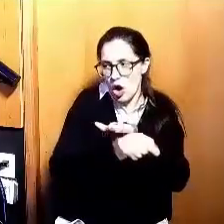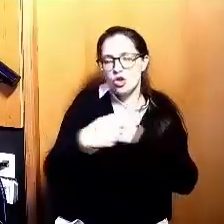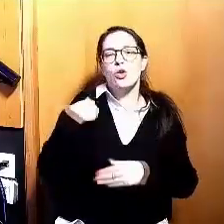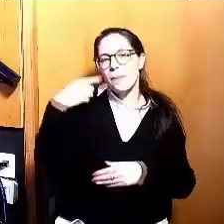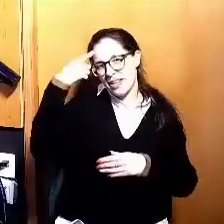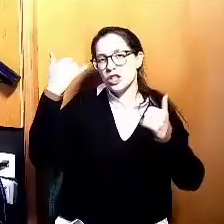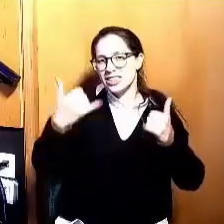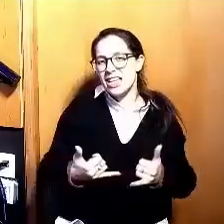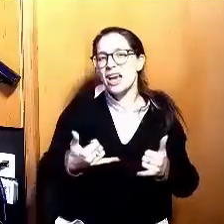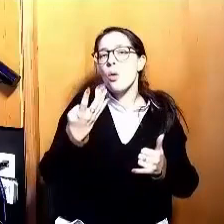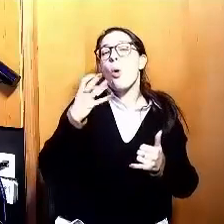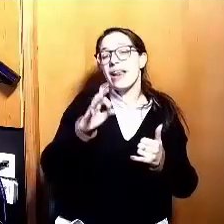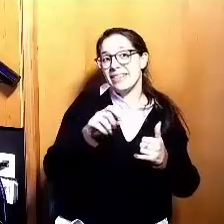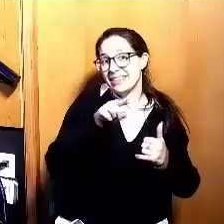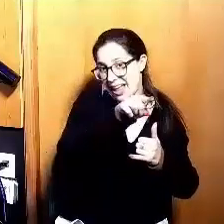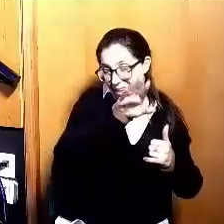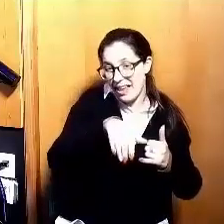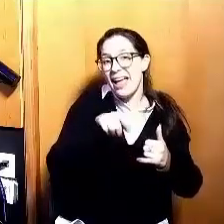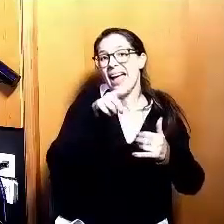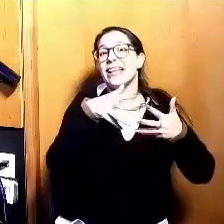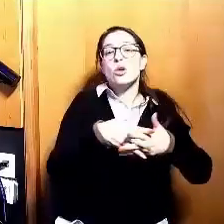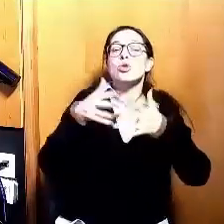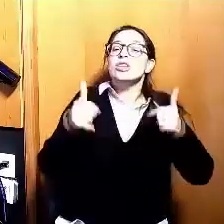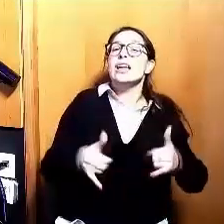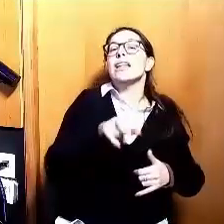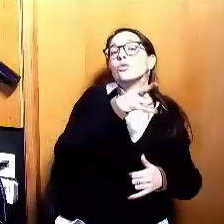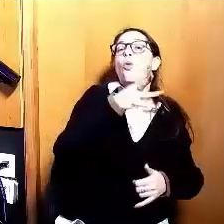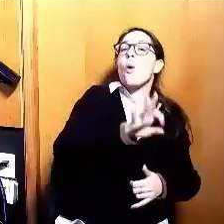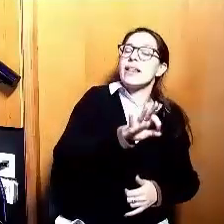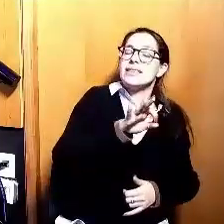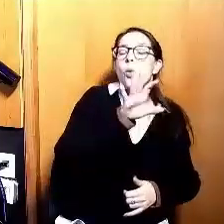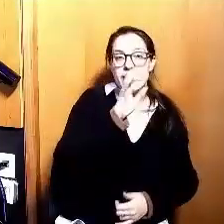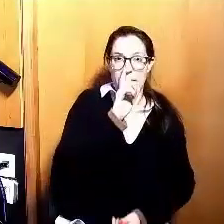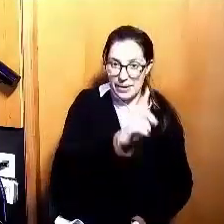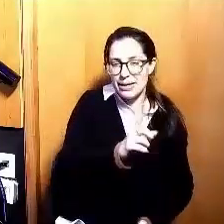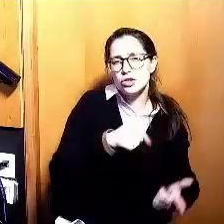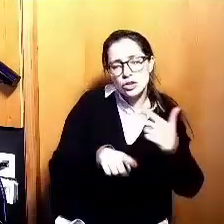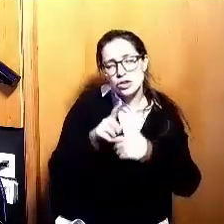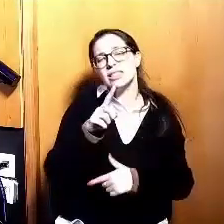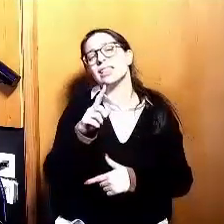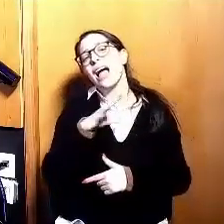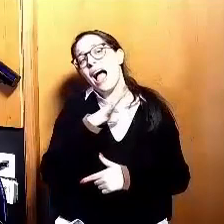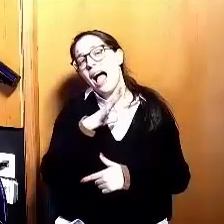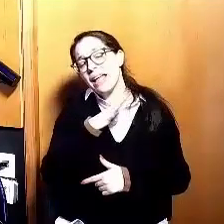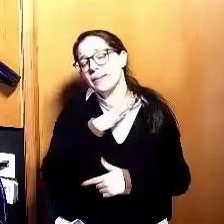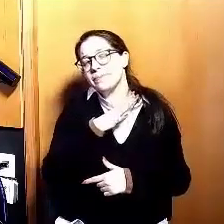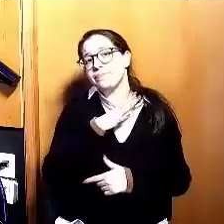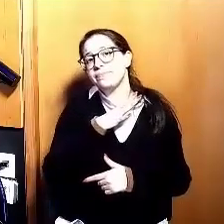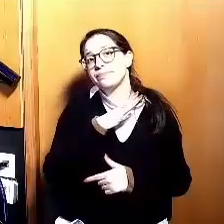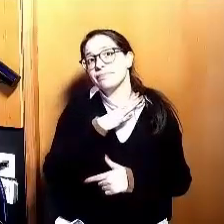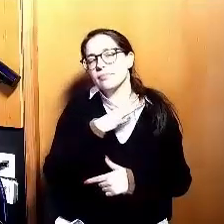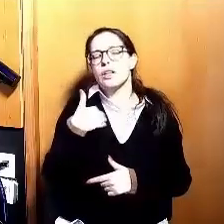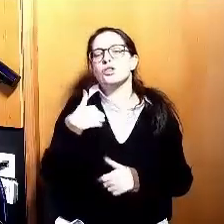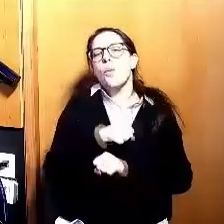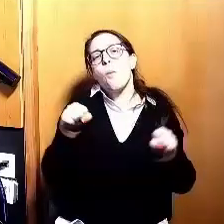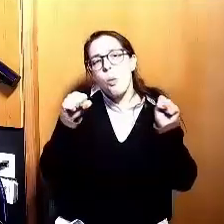tiene 40 datasets, Estados Unidos tiene 250.000. Entonces hay un espacio no pequeño de data wash en el que yo